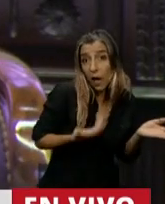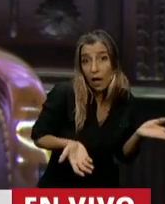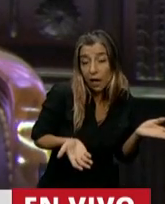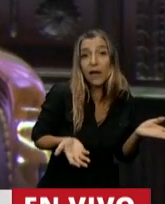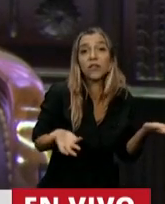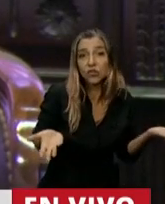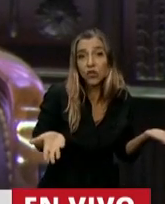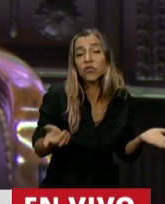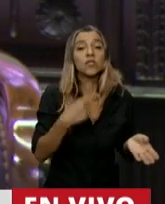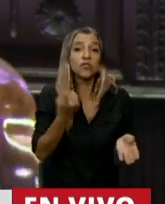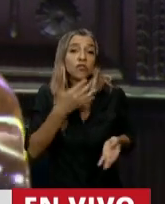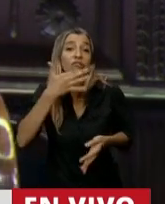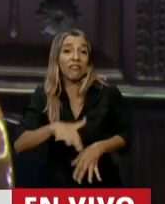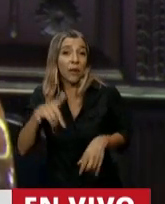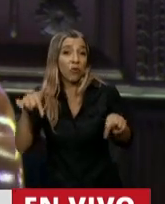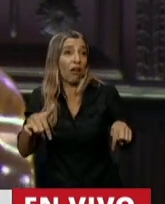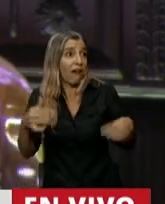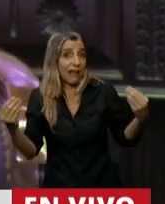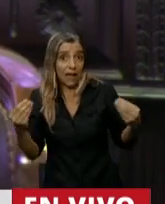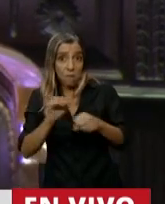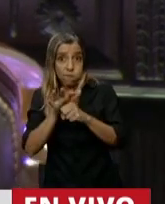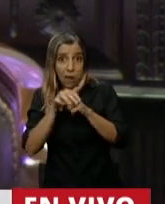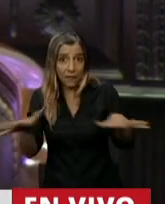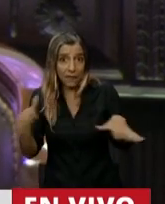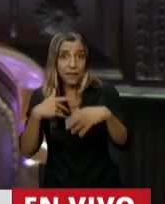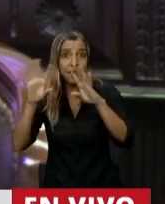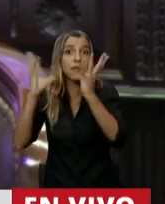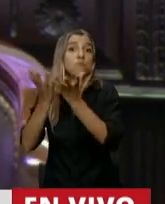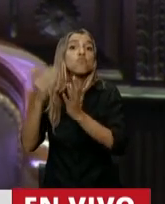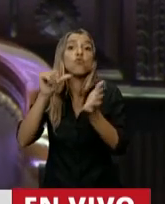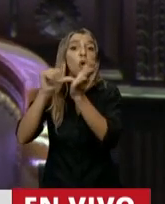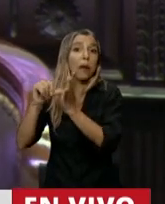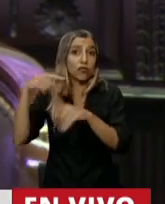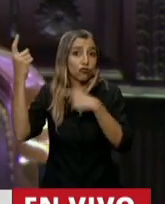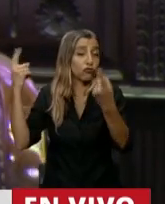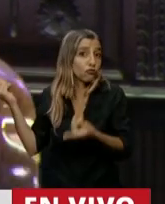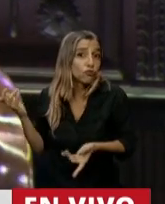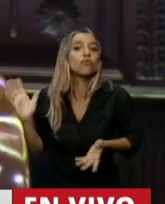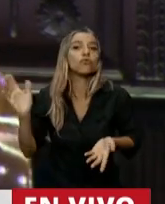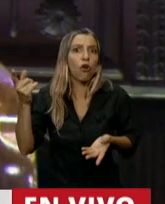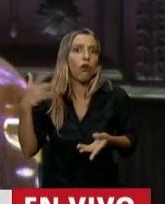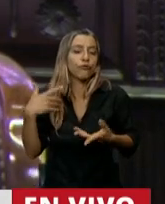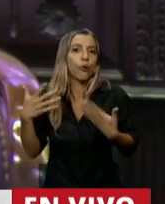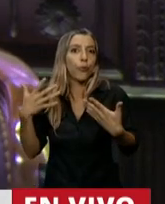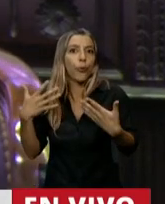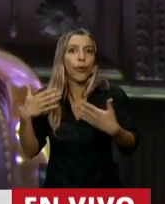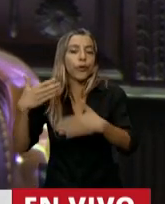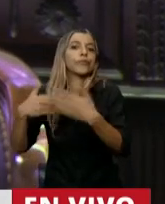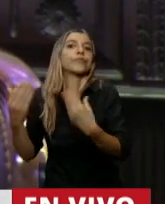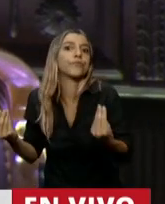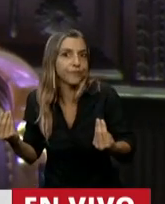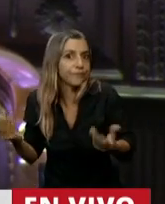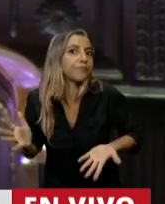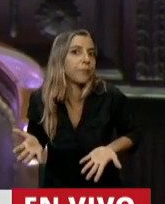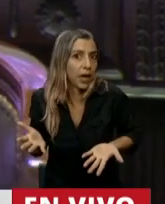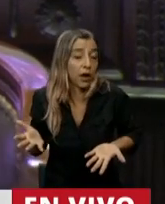que estamos en una pandemia, que los países del mundo que salieron de lo único similar que tenemos a la pandemia, que son las guerras,